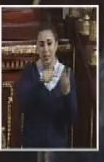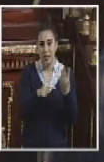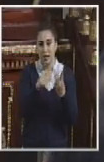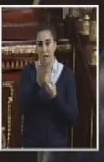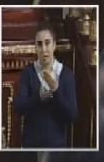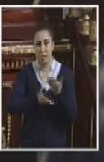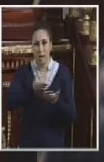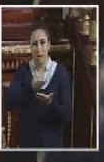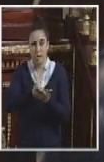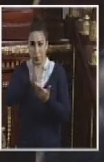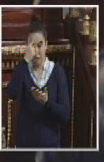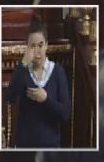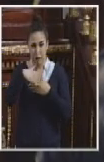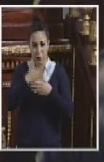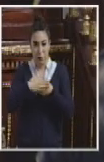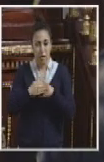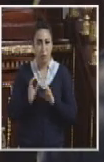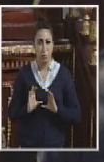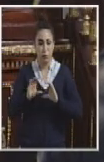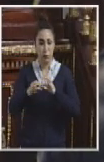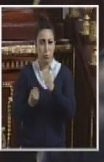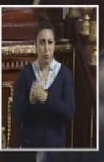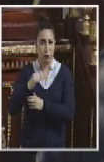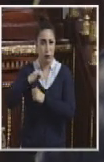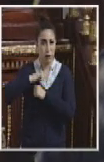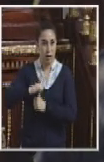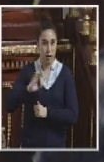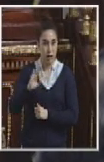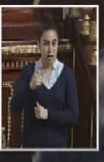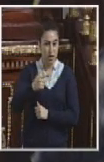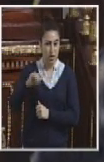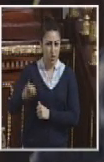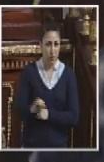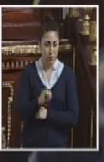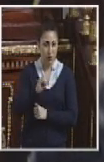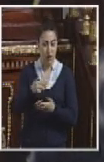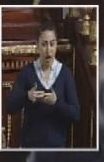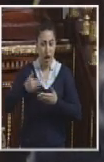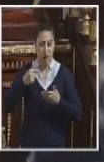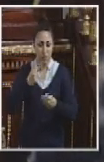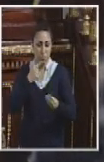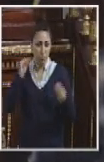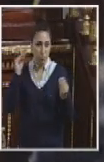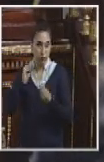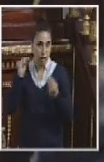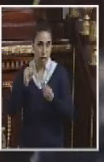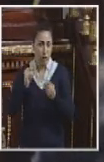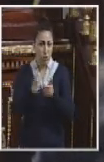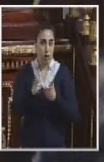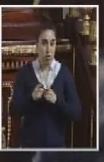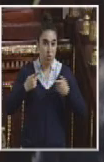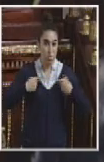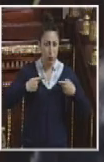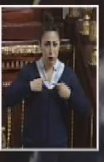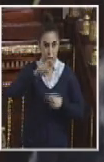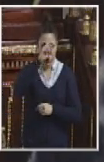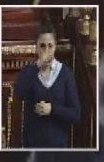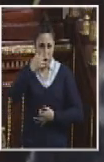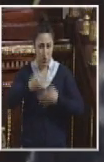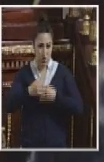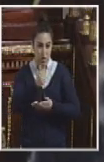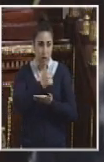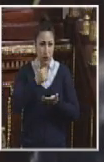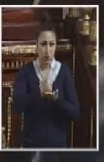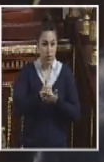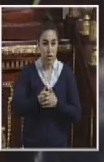propuestas que integró el Consejo Judicial Ciudadano. Y creo que aquí me van